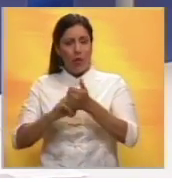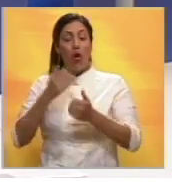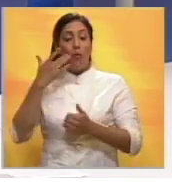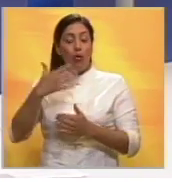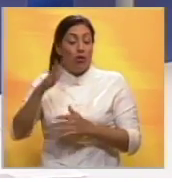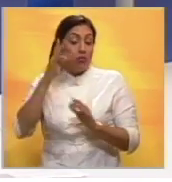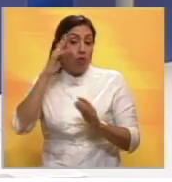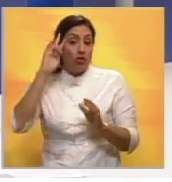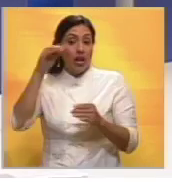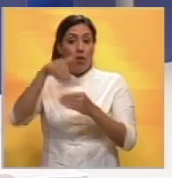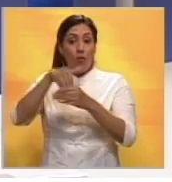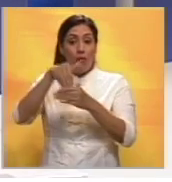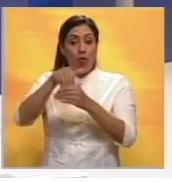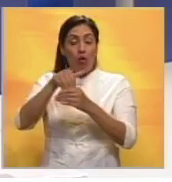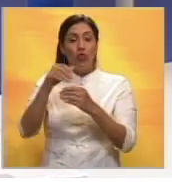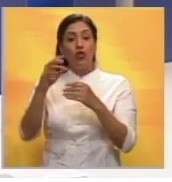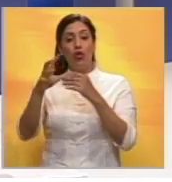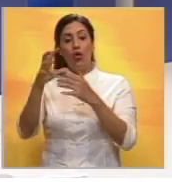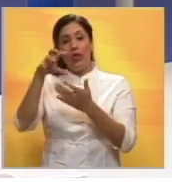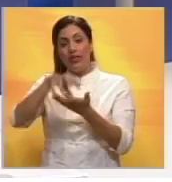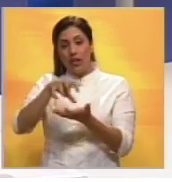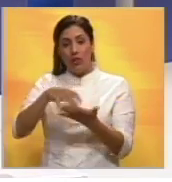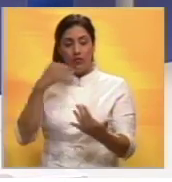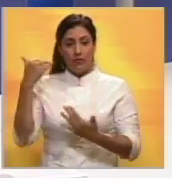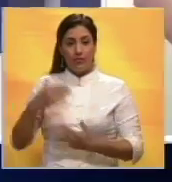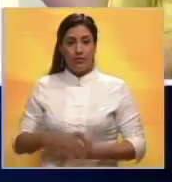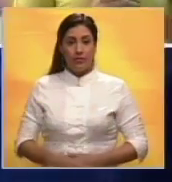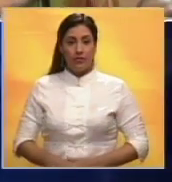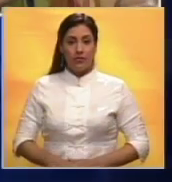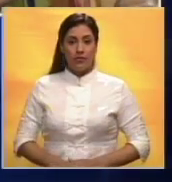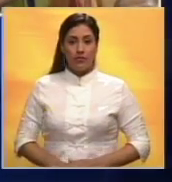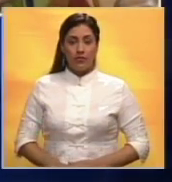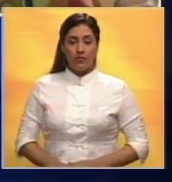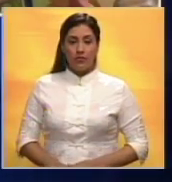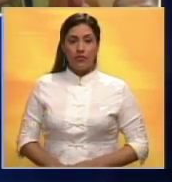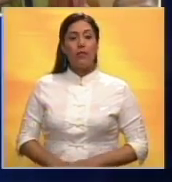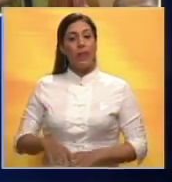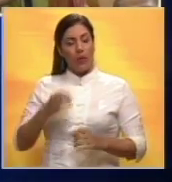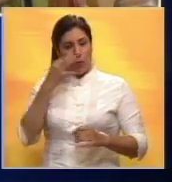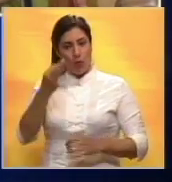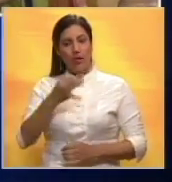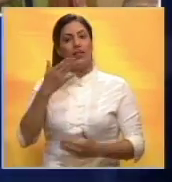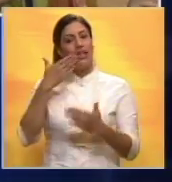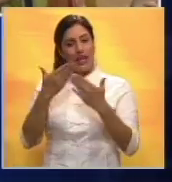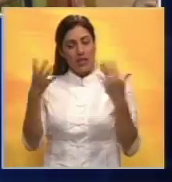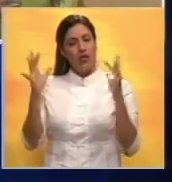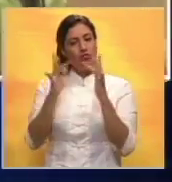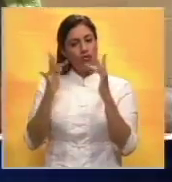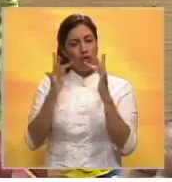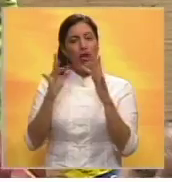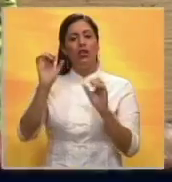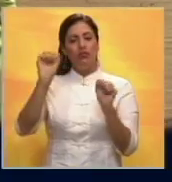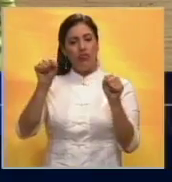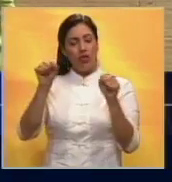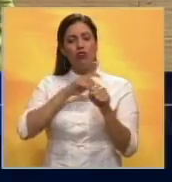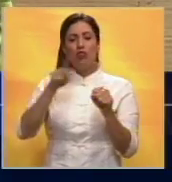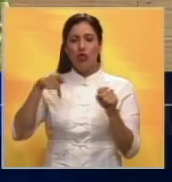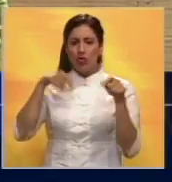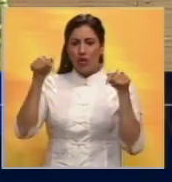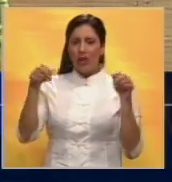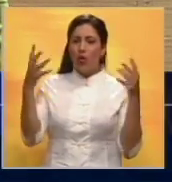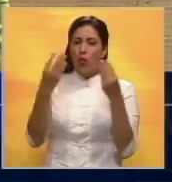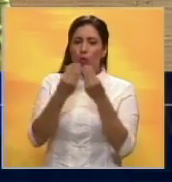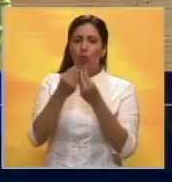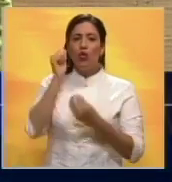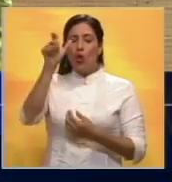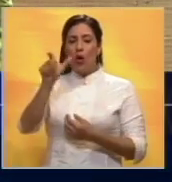elecciones regionales Diana Martínez nos informa buenas tardes Gracias por el contacto efectivamente nos encontramos junto